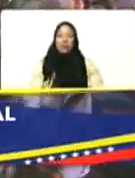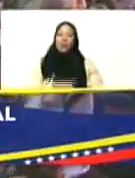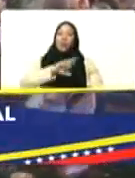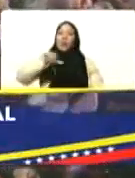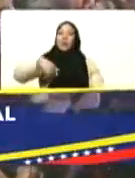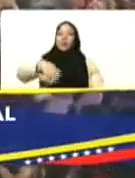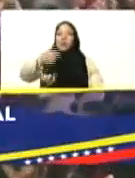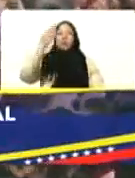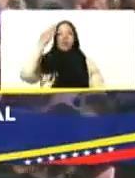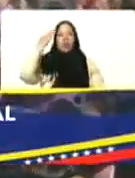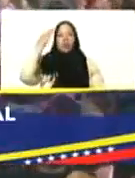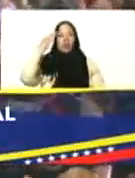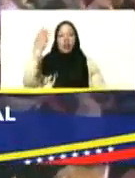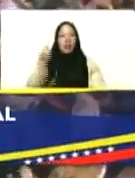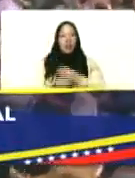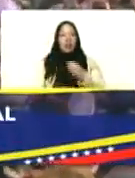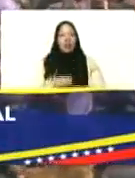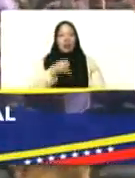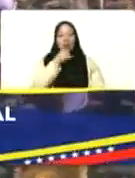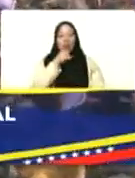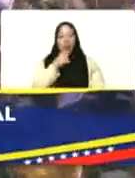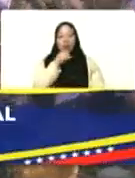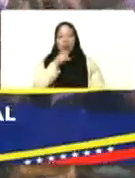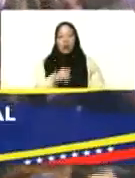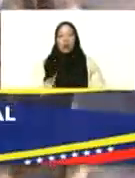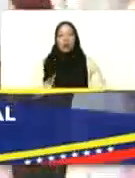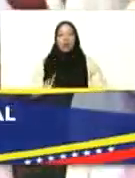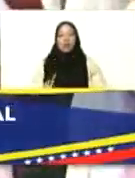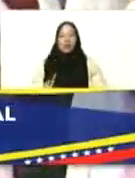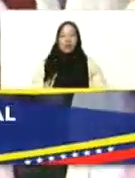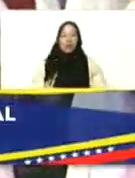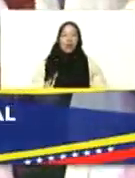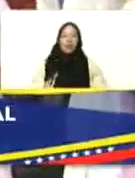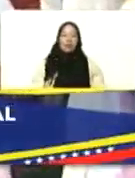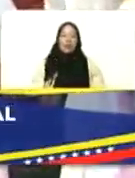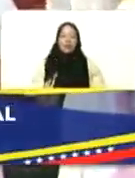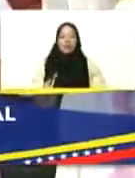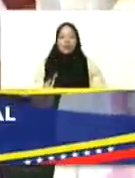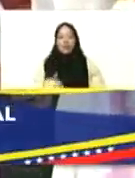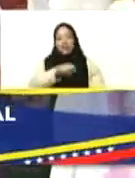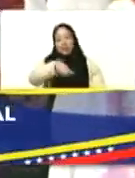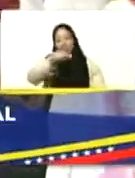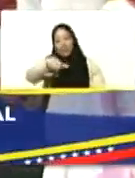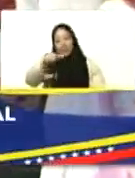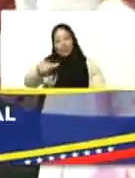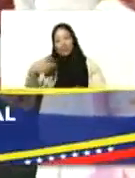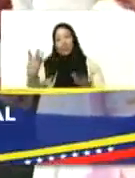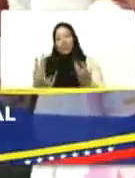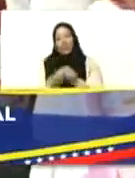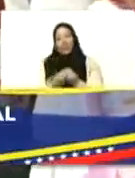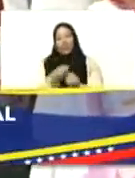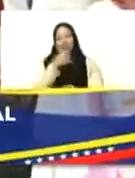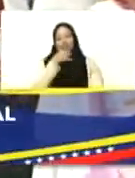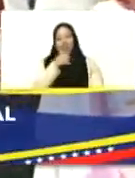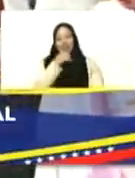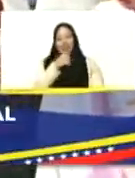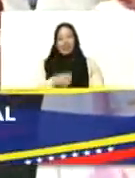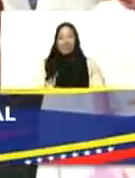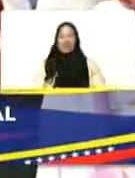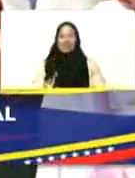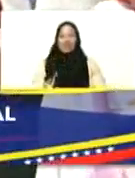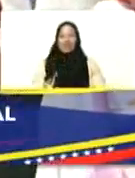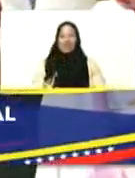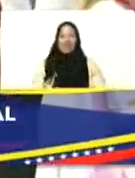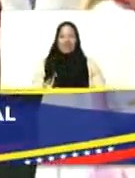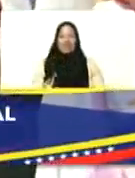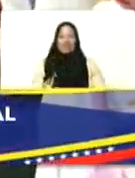Usted lo decía ahorita, yo cuando lo oí dijo, estamos en sintonía. Usted